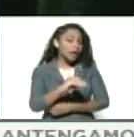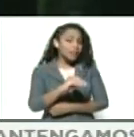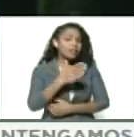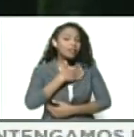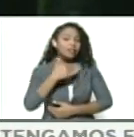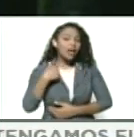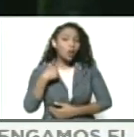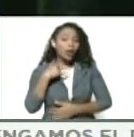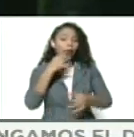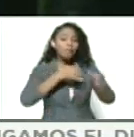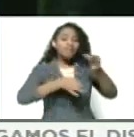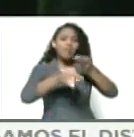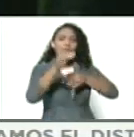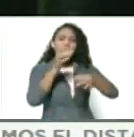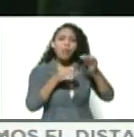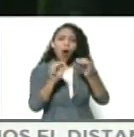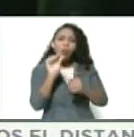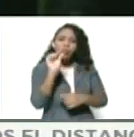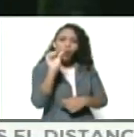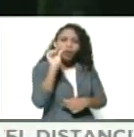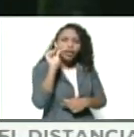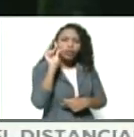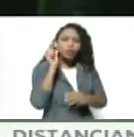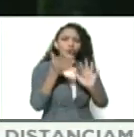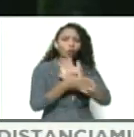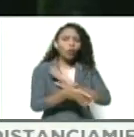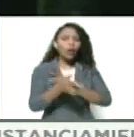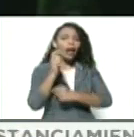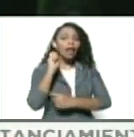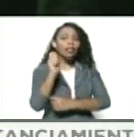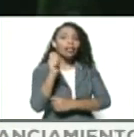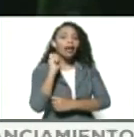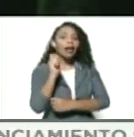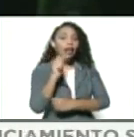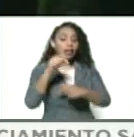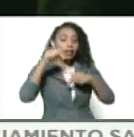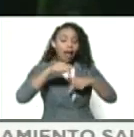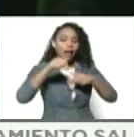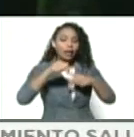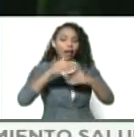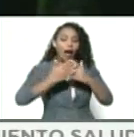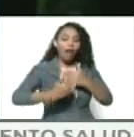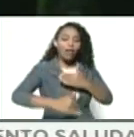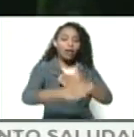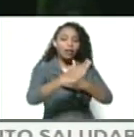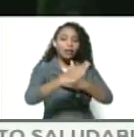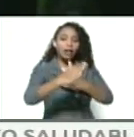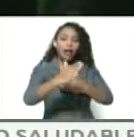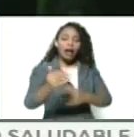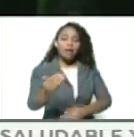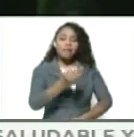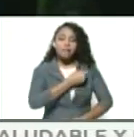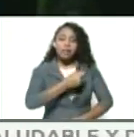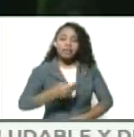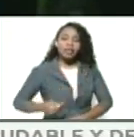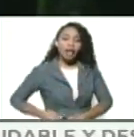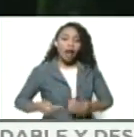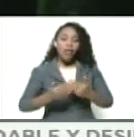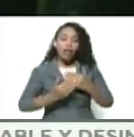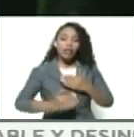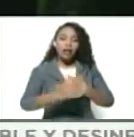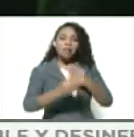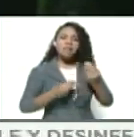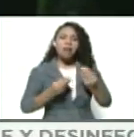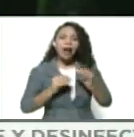nos comentara un poco sobre las tareas que de aquí en adelante el Ejecutivo adelantará